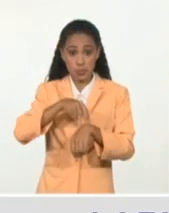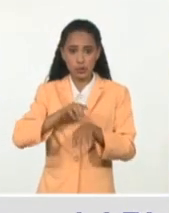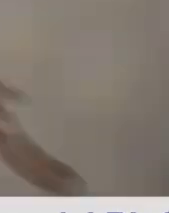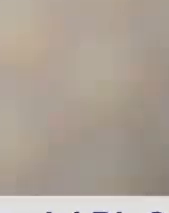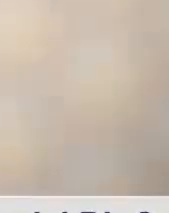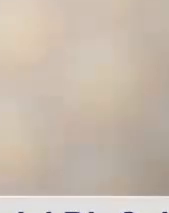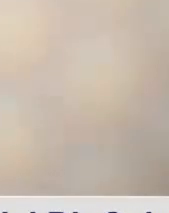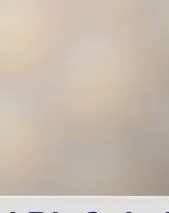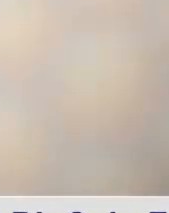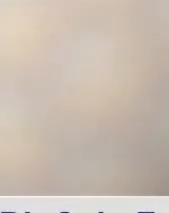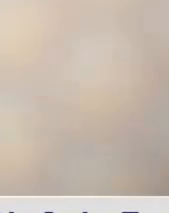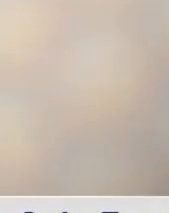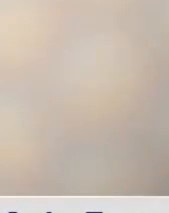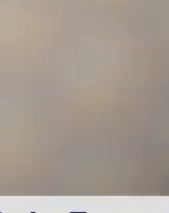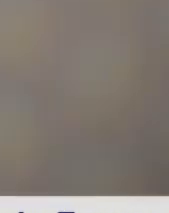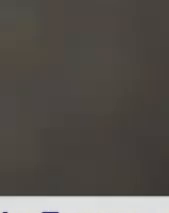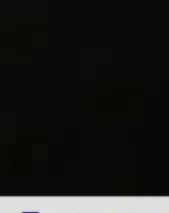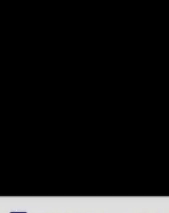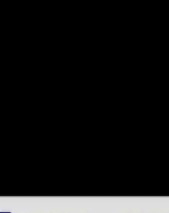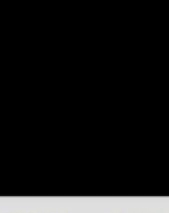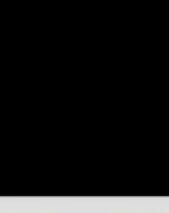vuelta.